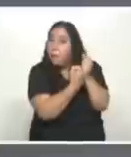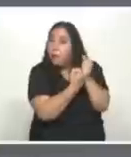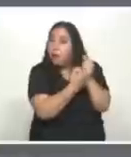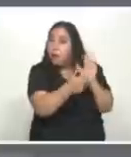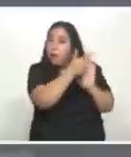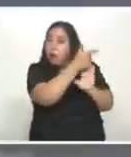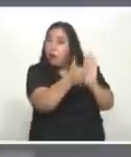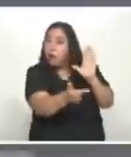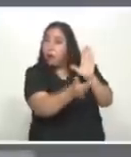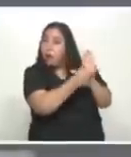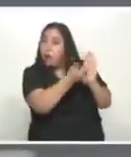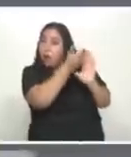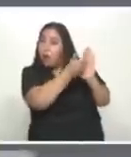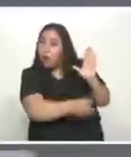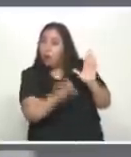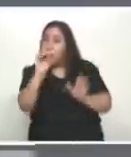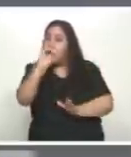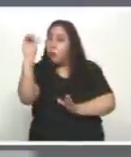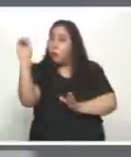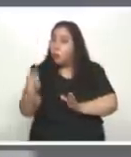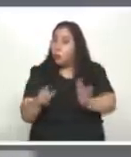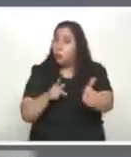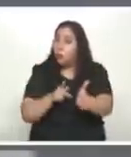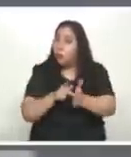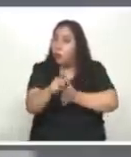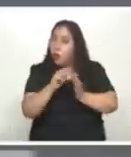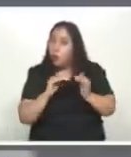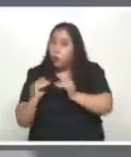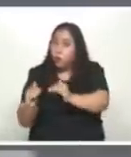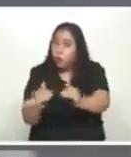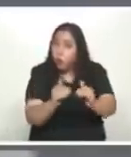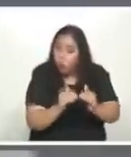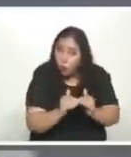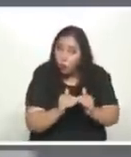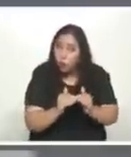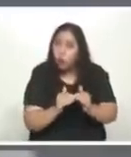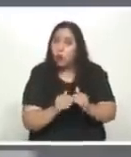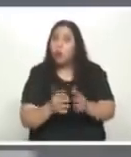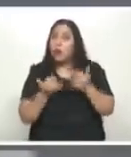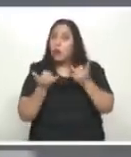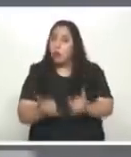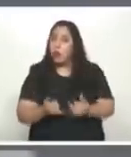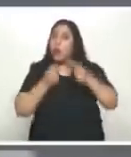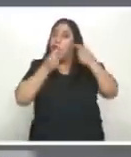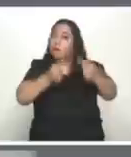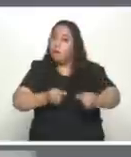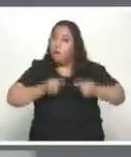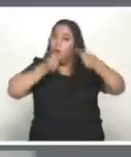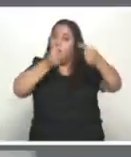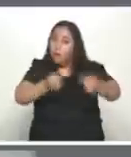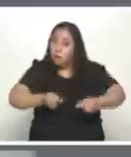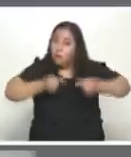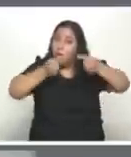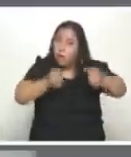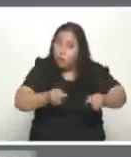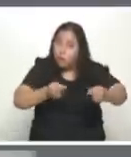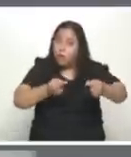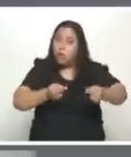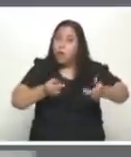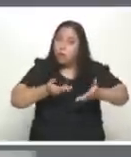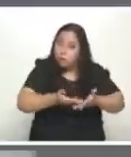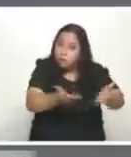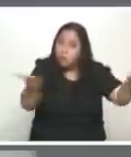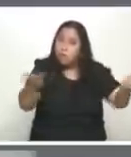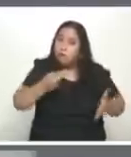papel y que nadie se rinda, porque esta batalla no es nuestra, esta batalla es de